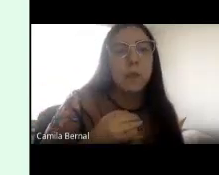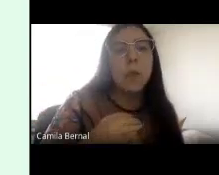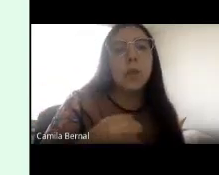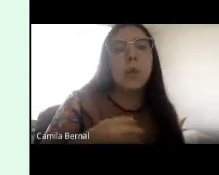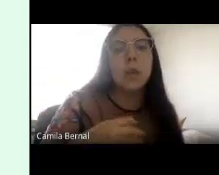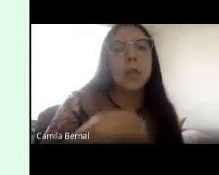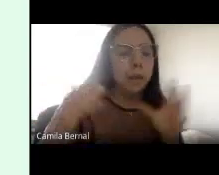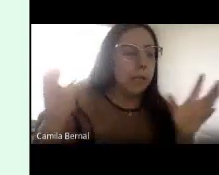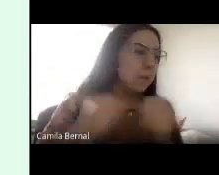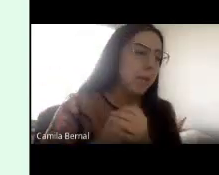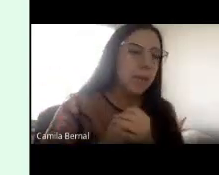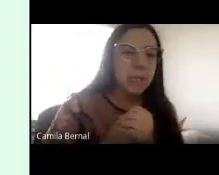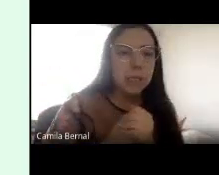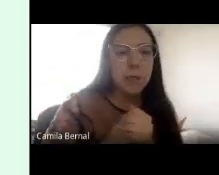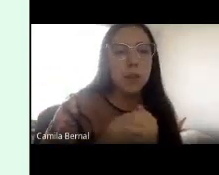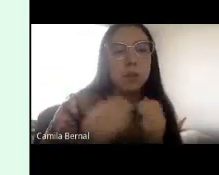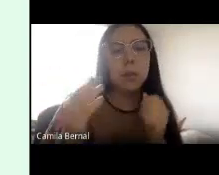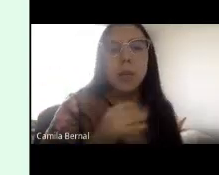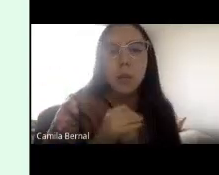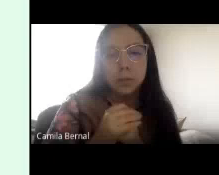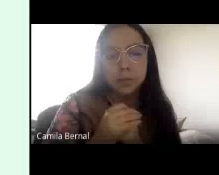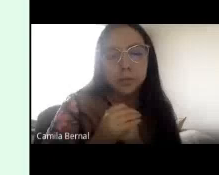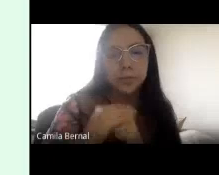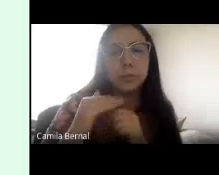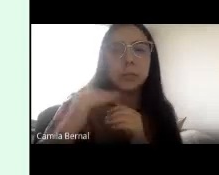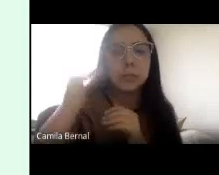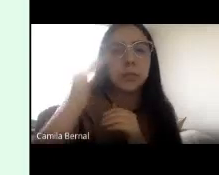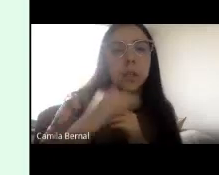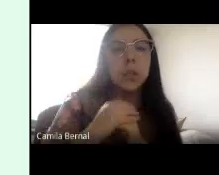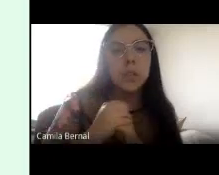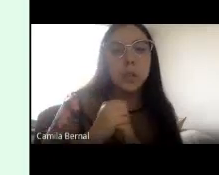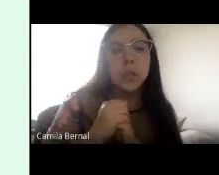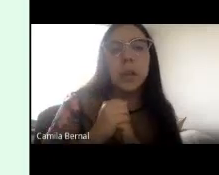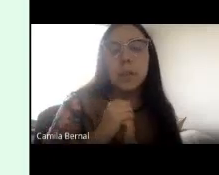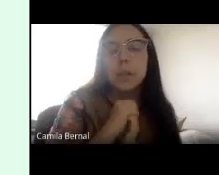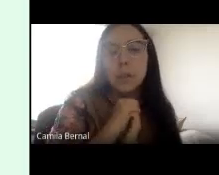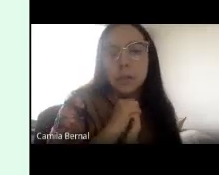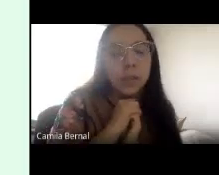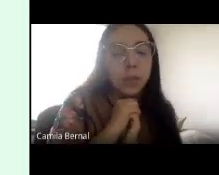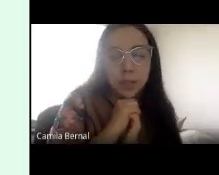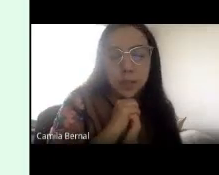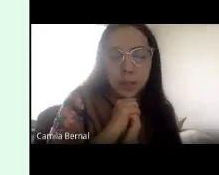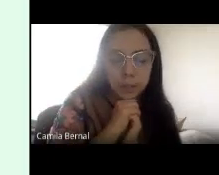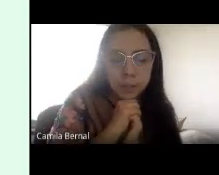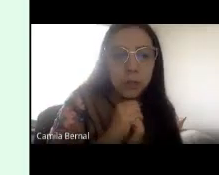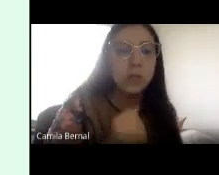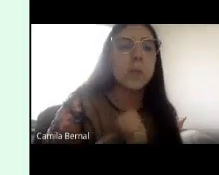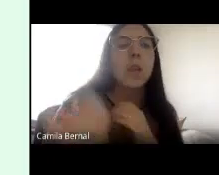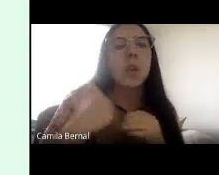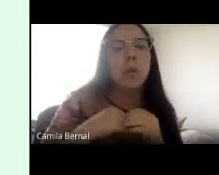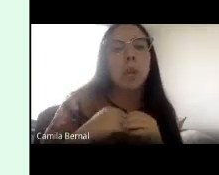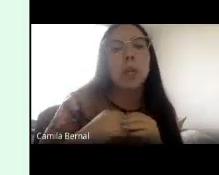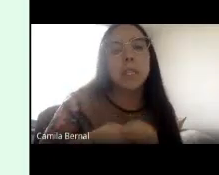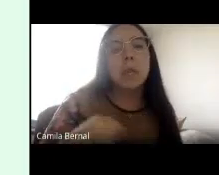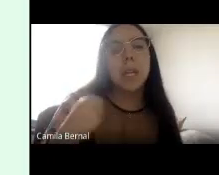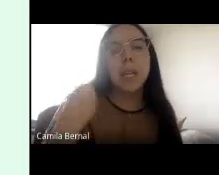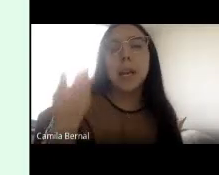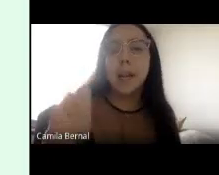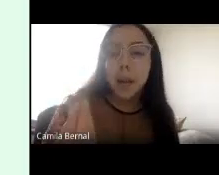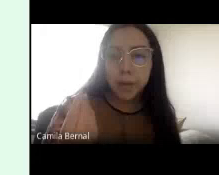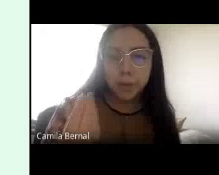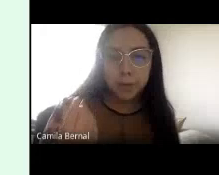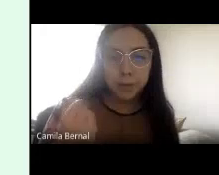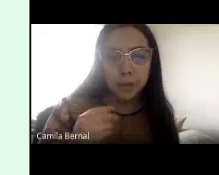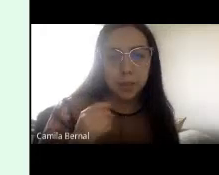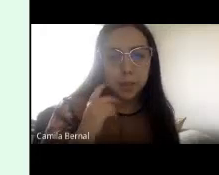centímetros. Luego vienen las piedras de tamaño menor con una altura de 12 centímetros. Luego ahí sí viene